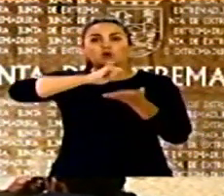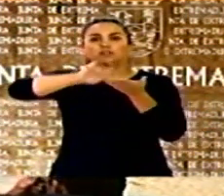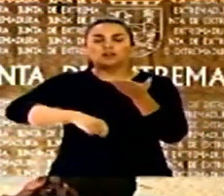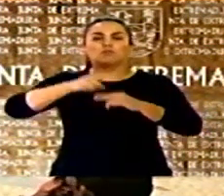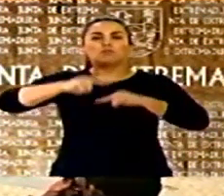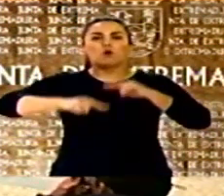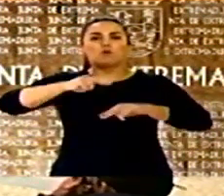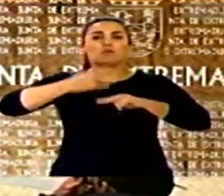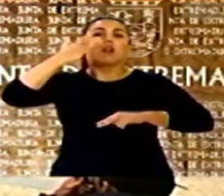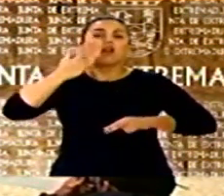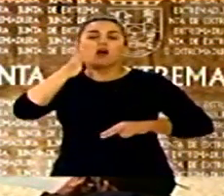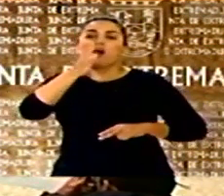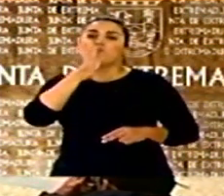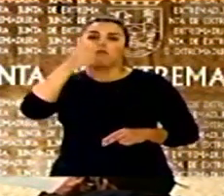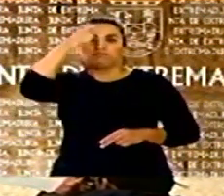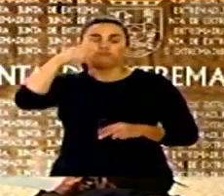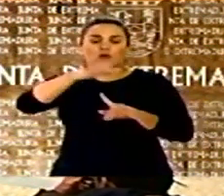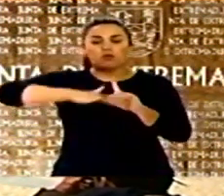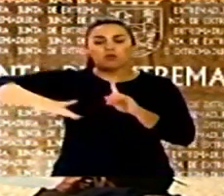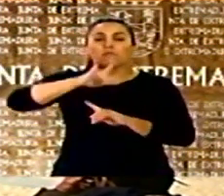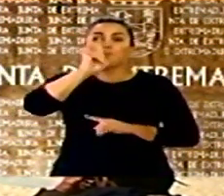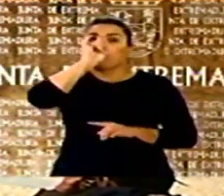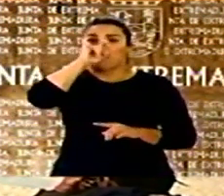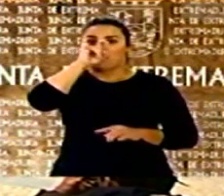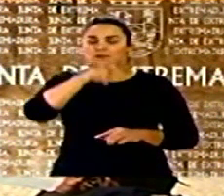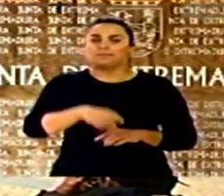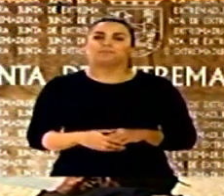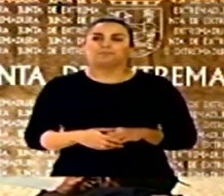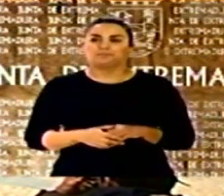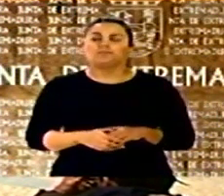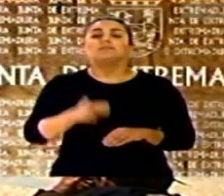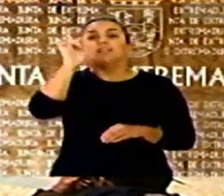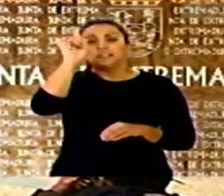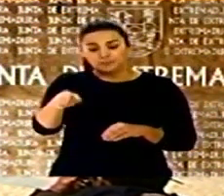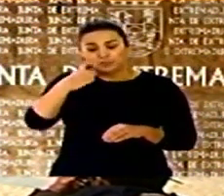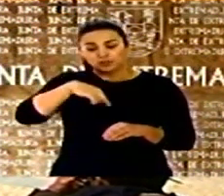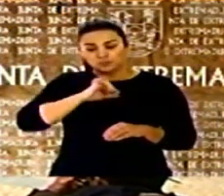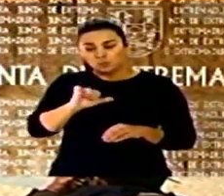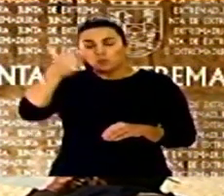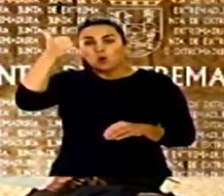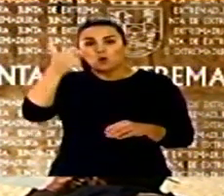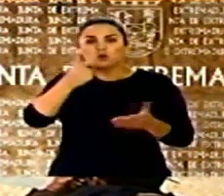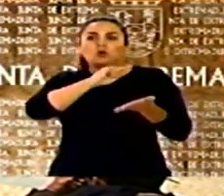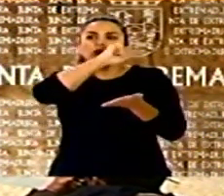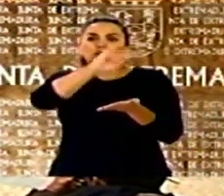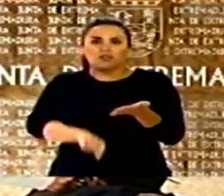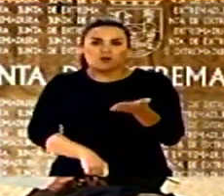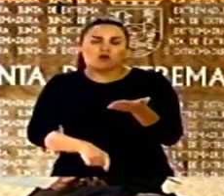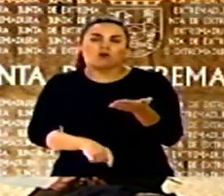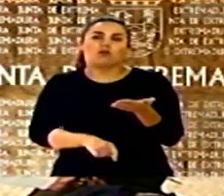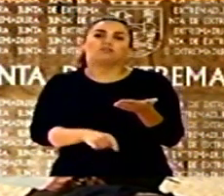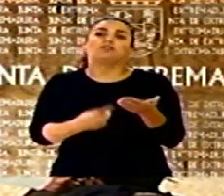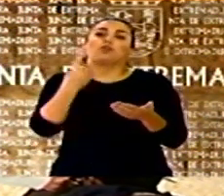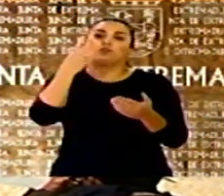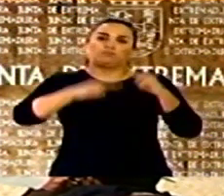Alguna cuestión relacionada con el Consejo de Gobierno. Luego ya os